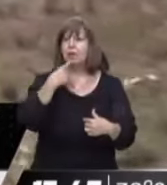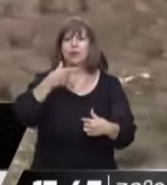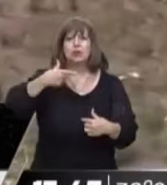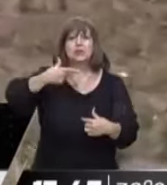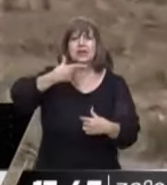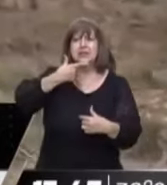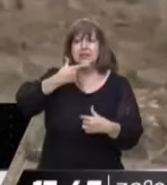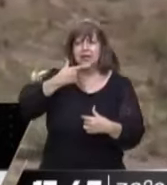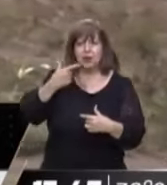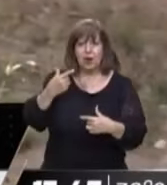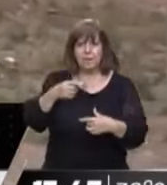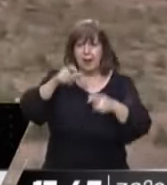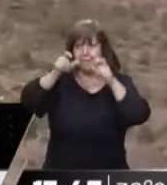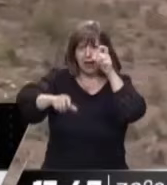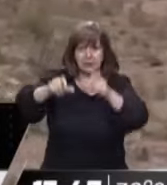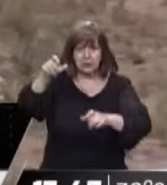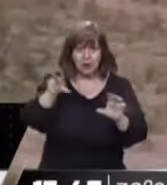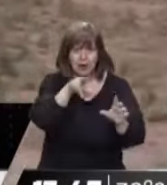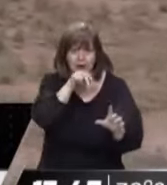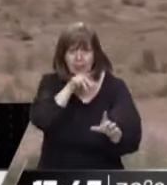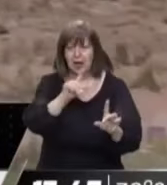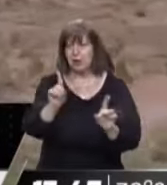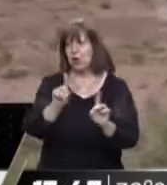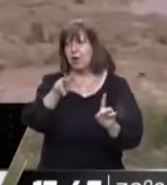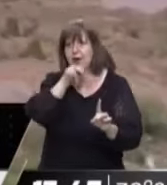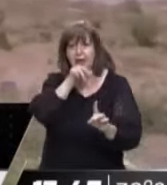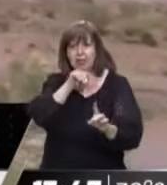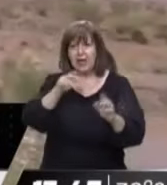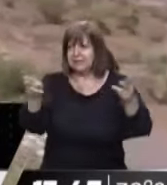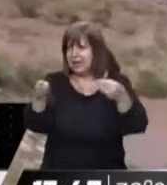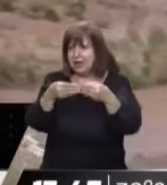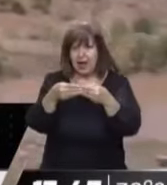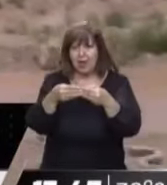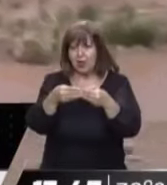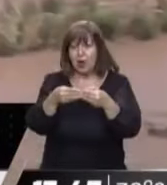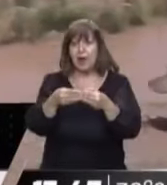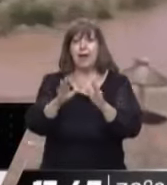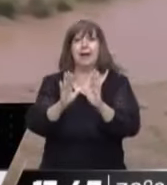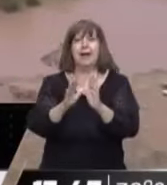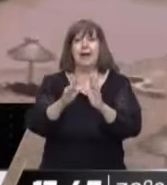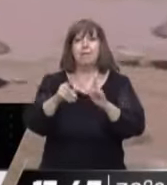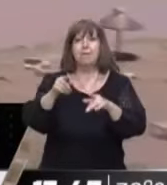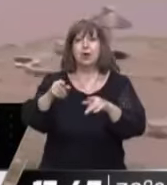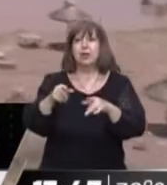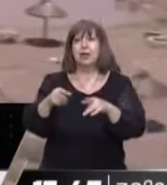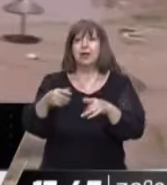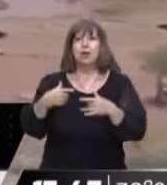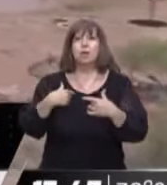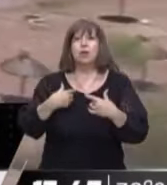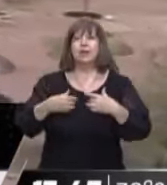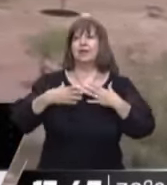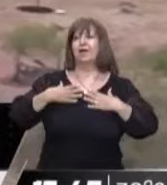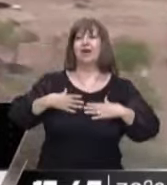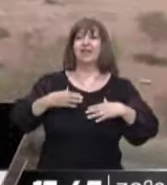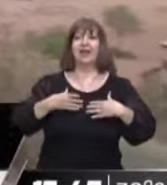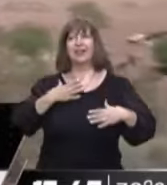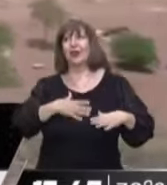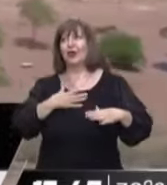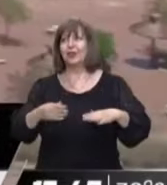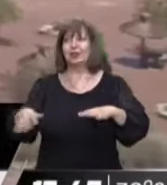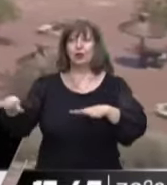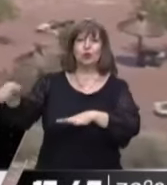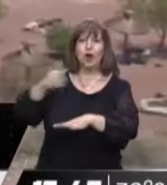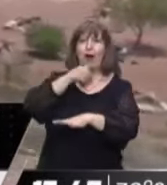turbiedad de agua de las potabilizadoras y así afectar el proceso por lo tanto se pide un uso solidario del agua claro Hay que